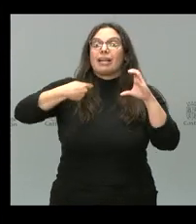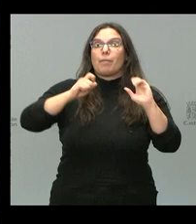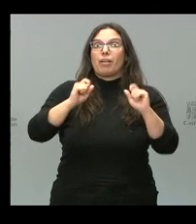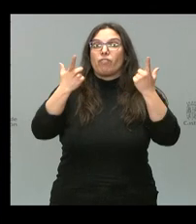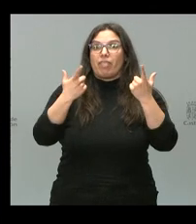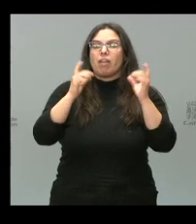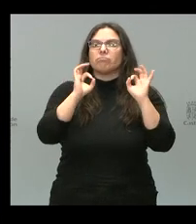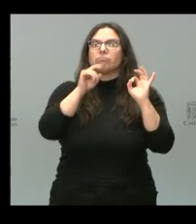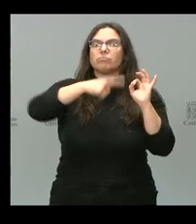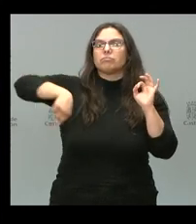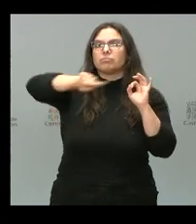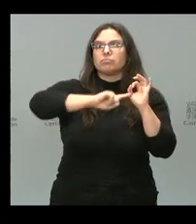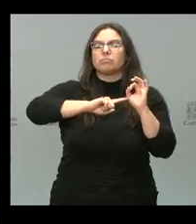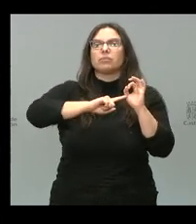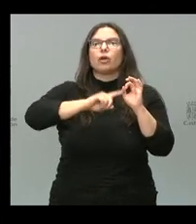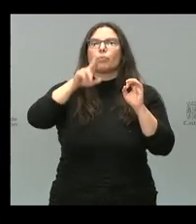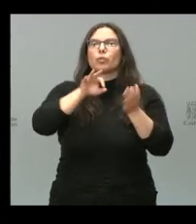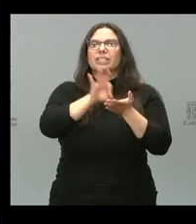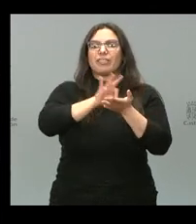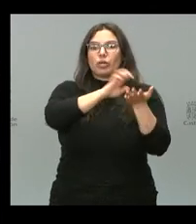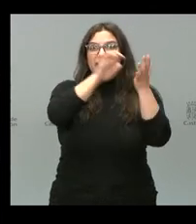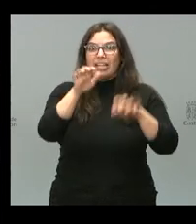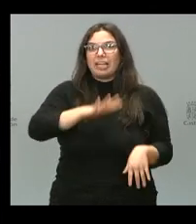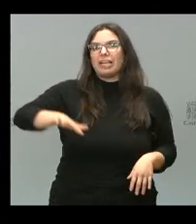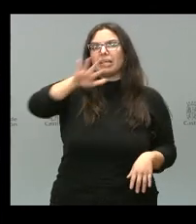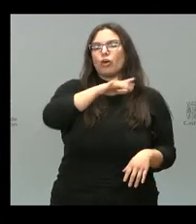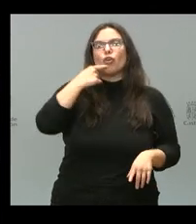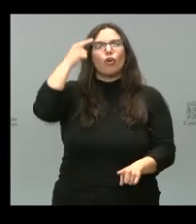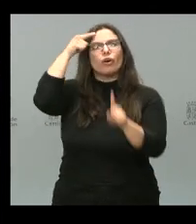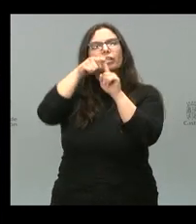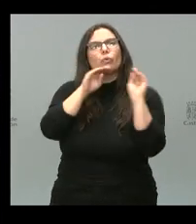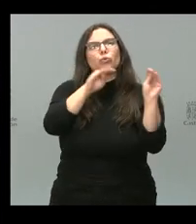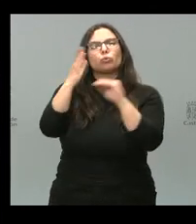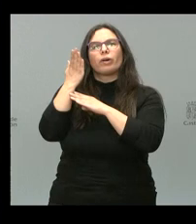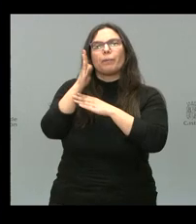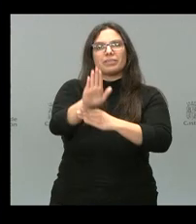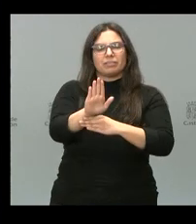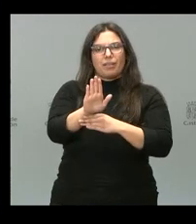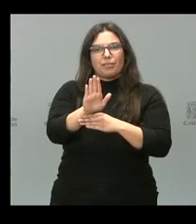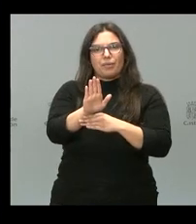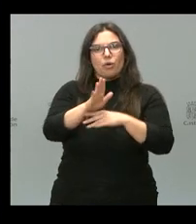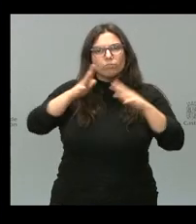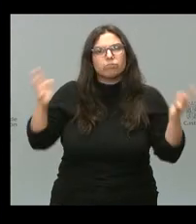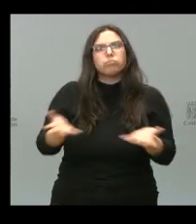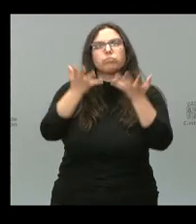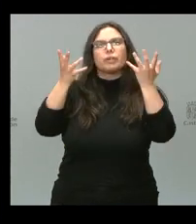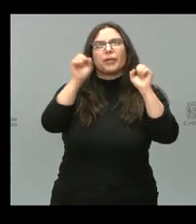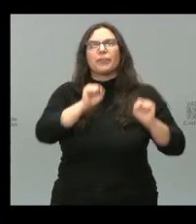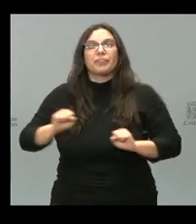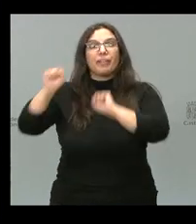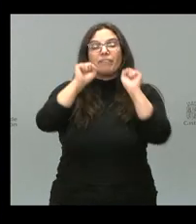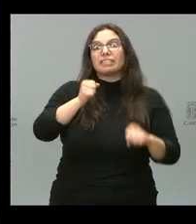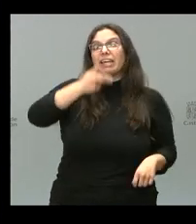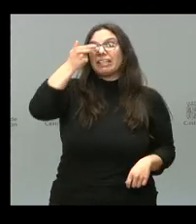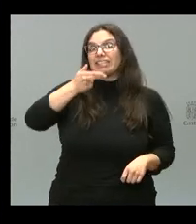de comercio industria y servicios de Castilla y león tienen como finalidad la representación promoción y defensa de los